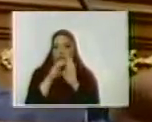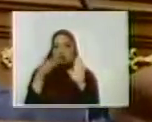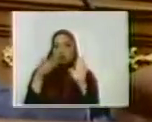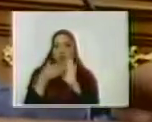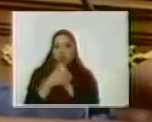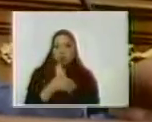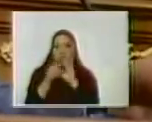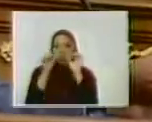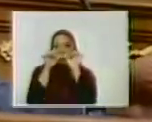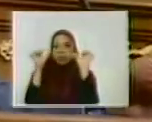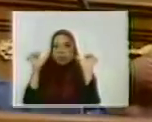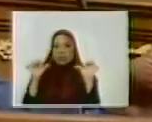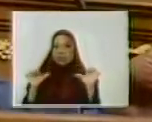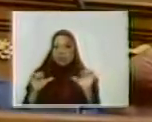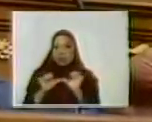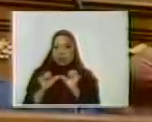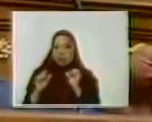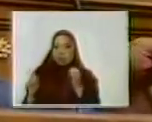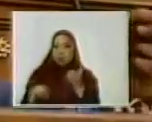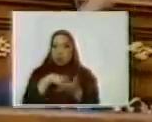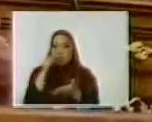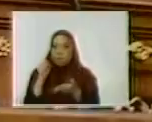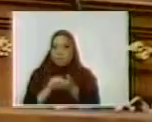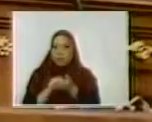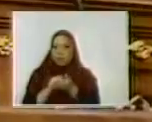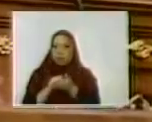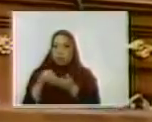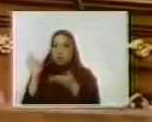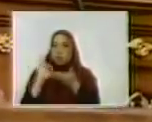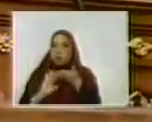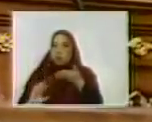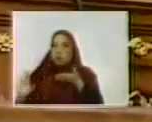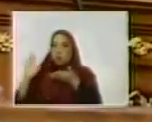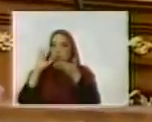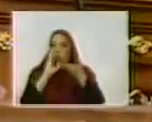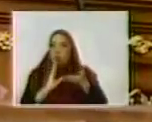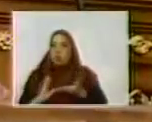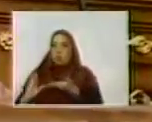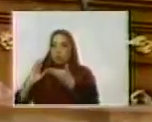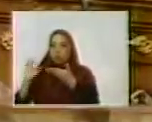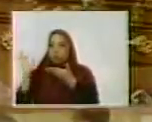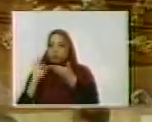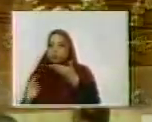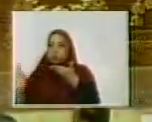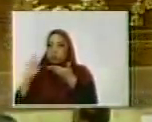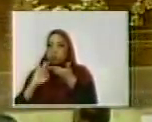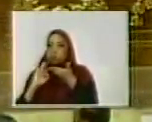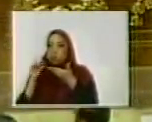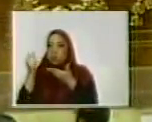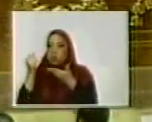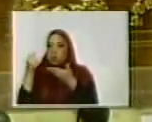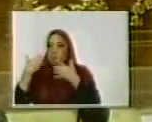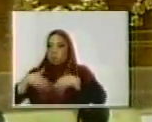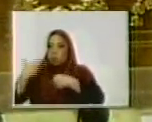el sistema integral de criptoactivo. Es todo, presidente. Ciudadano Andrés Eloy Méndez.